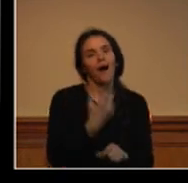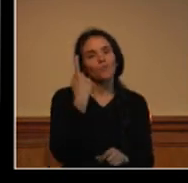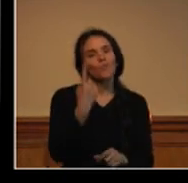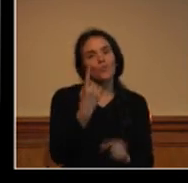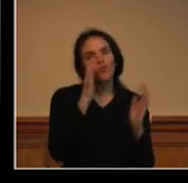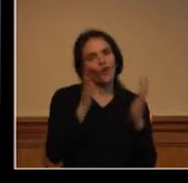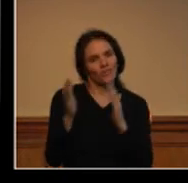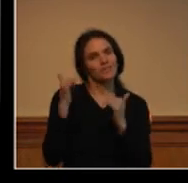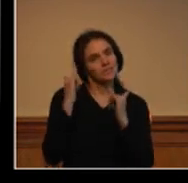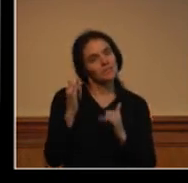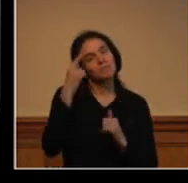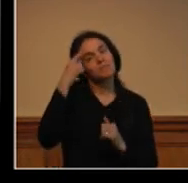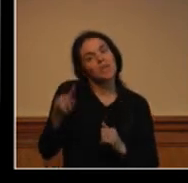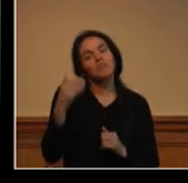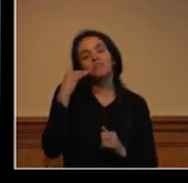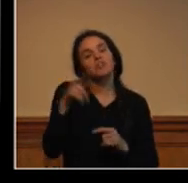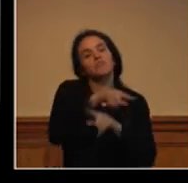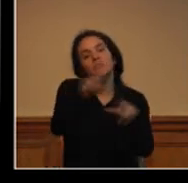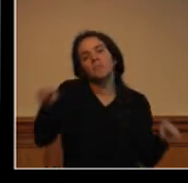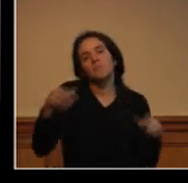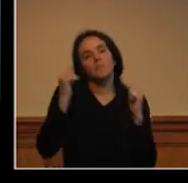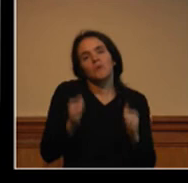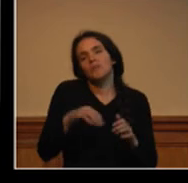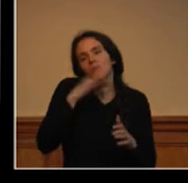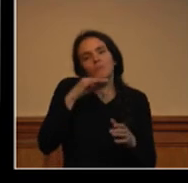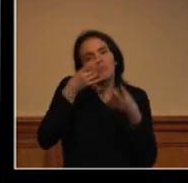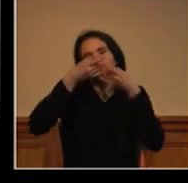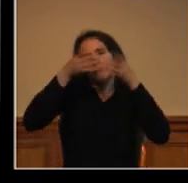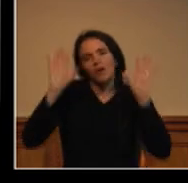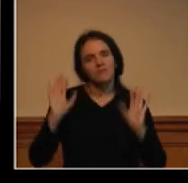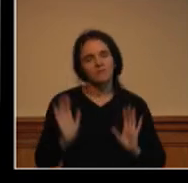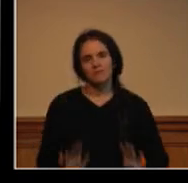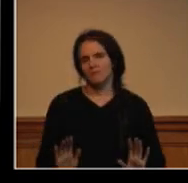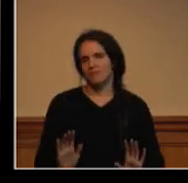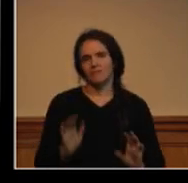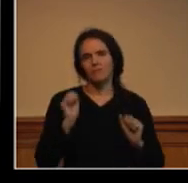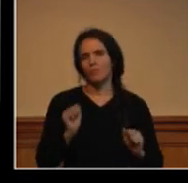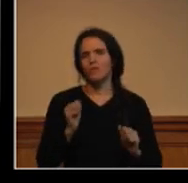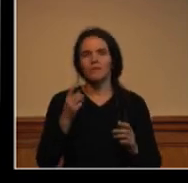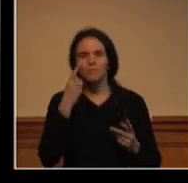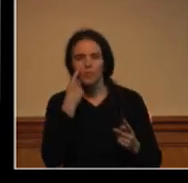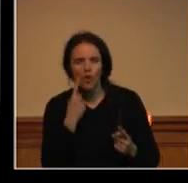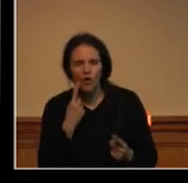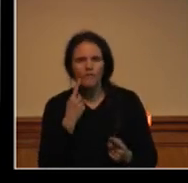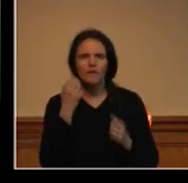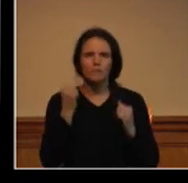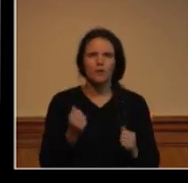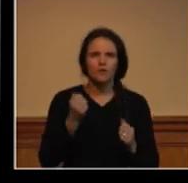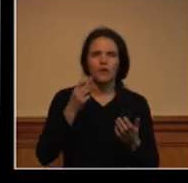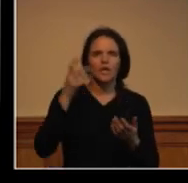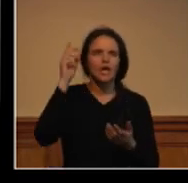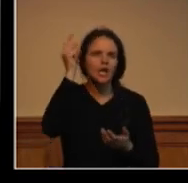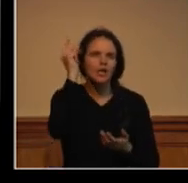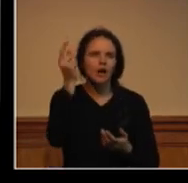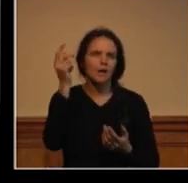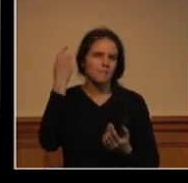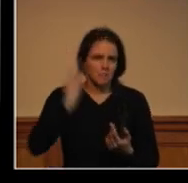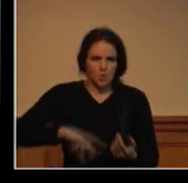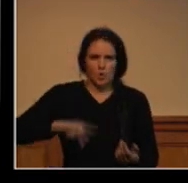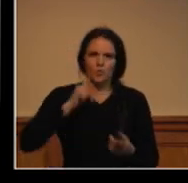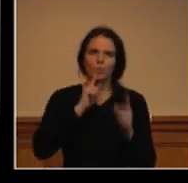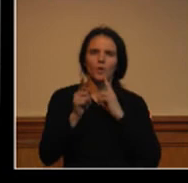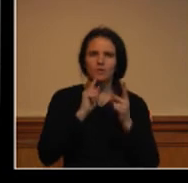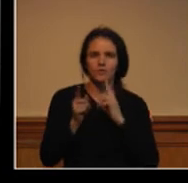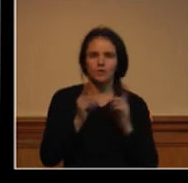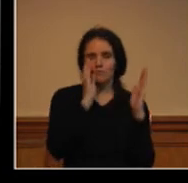de la historia, pero la idea es que se le dé la flexibilidad al niño, el espacio de que pueda explorar, de que pueda crear su propia historia, ordenar las tarjetas como él